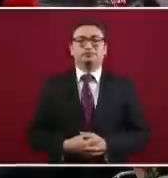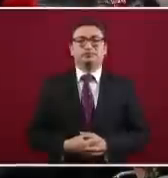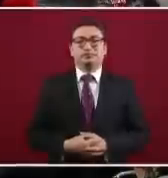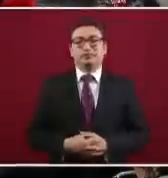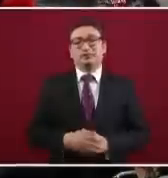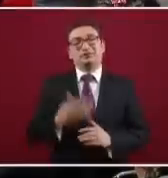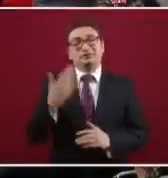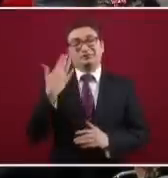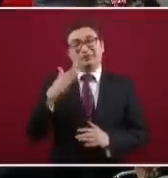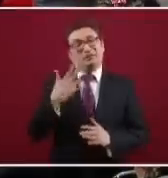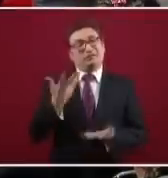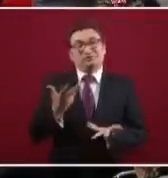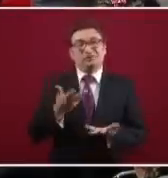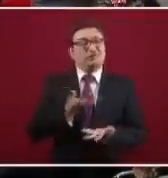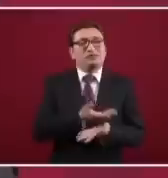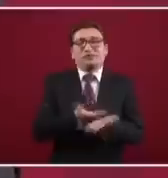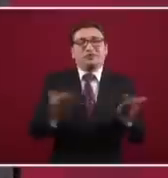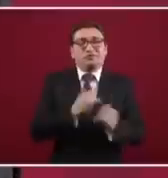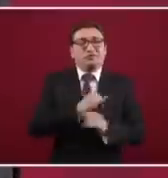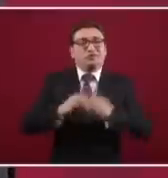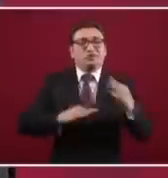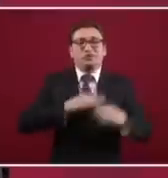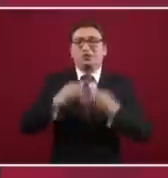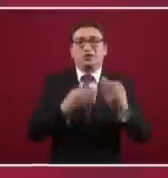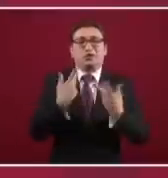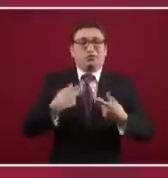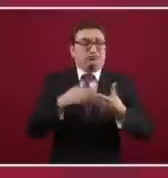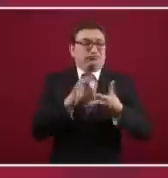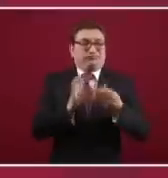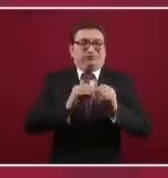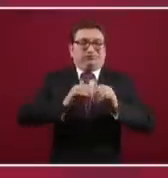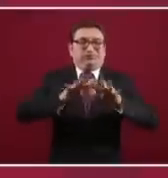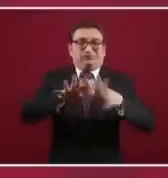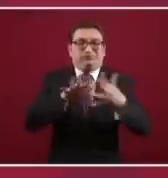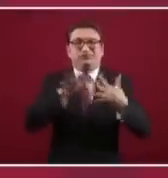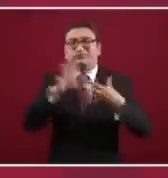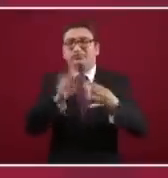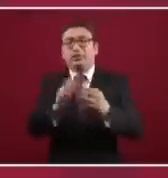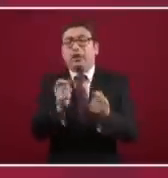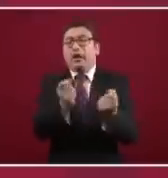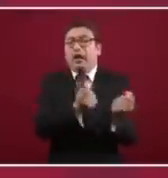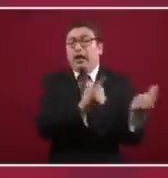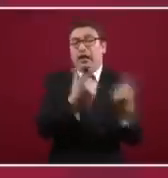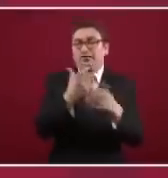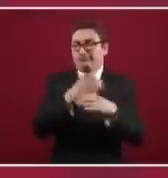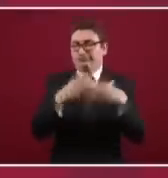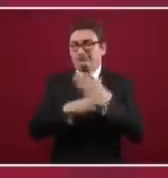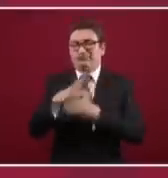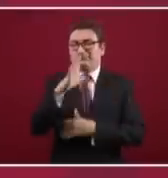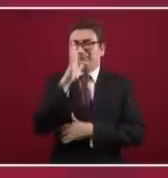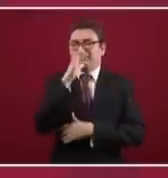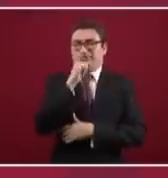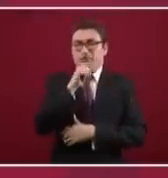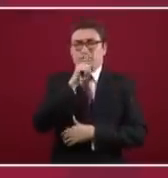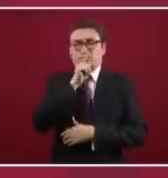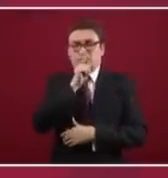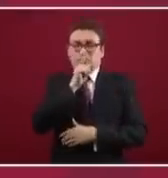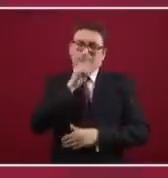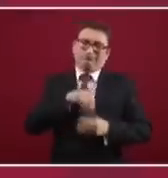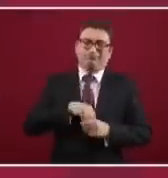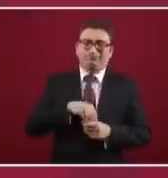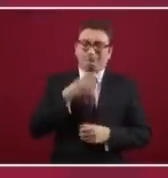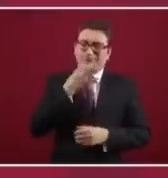Aunque la vida pública tiene que ser cada vez más pública, hay ciertas cosas que no se